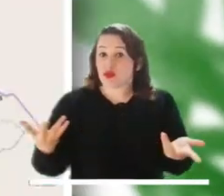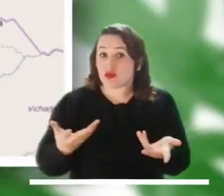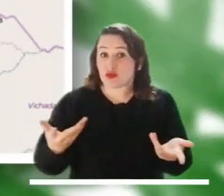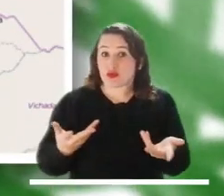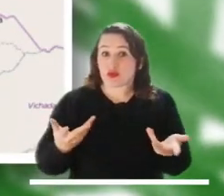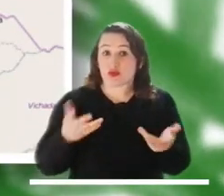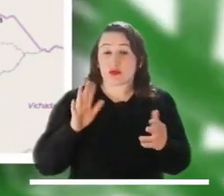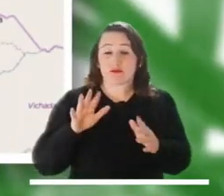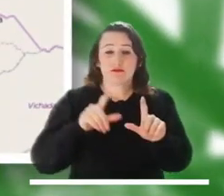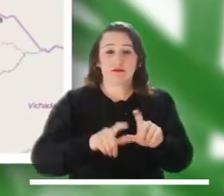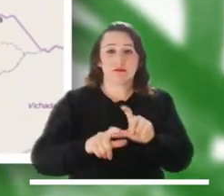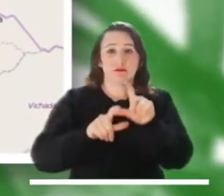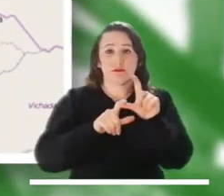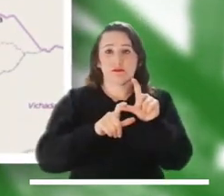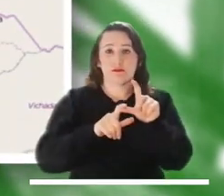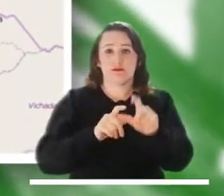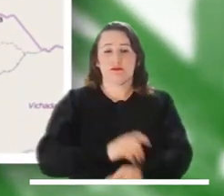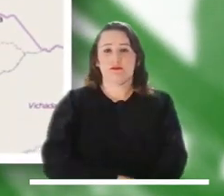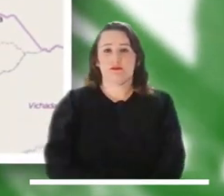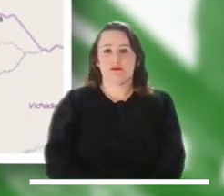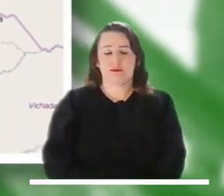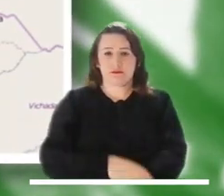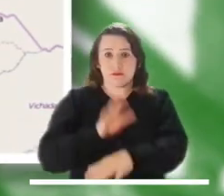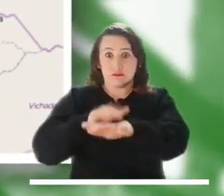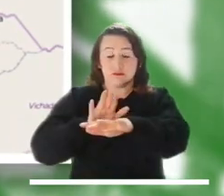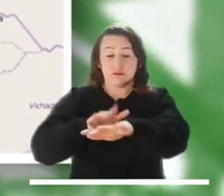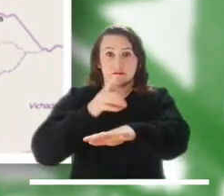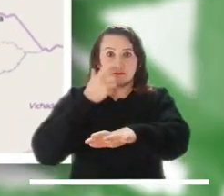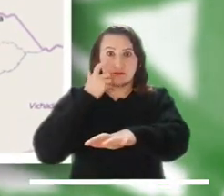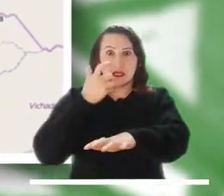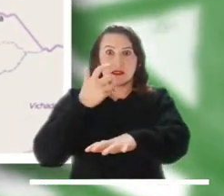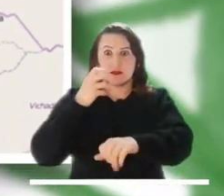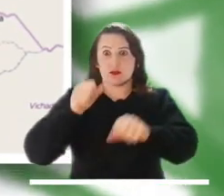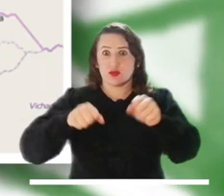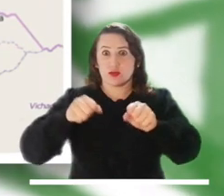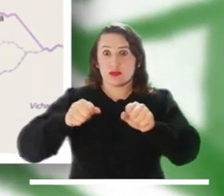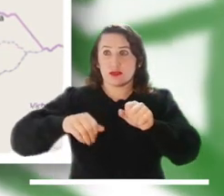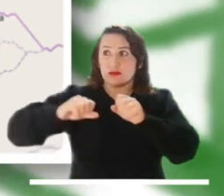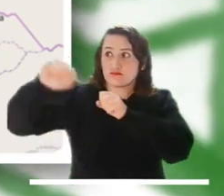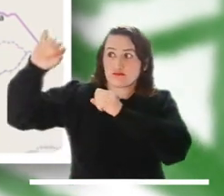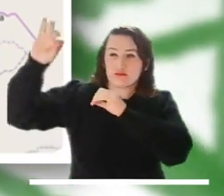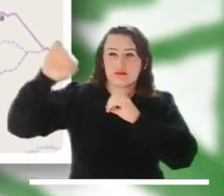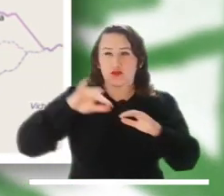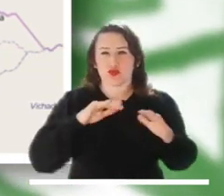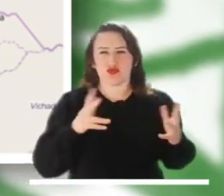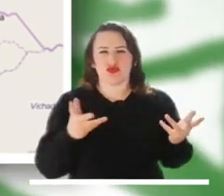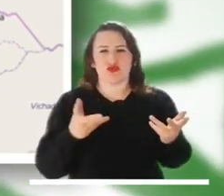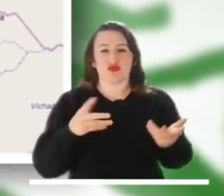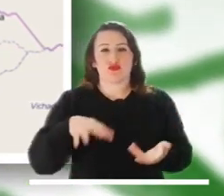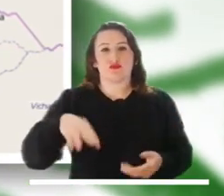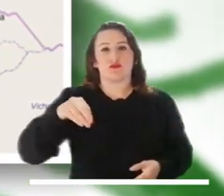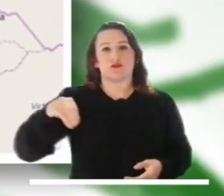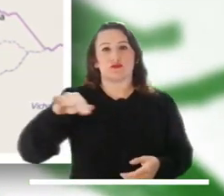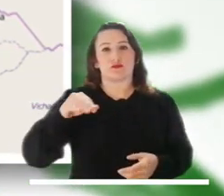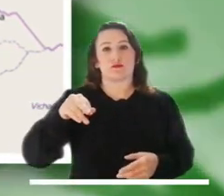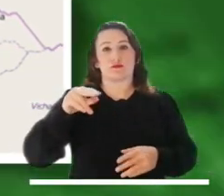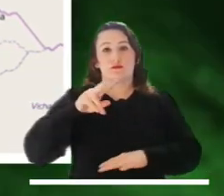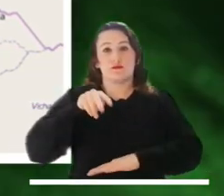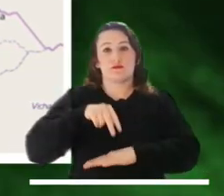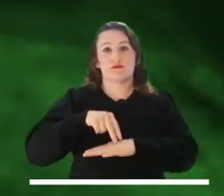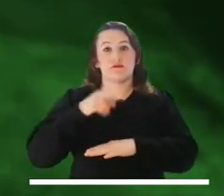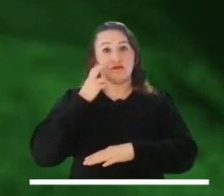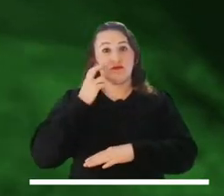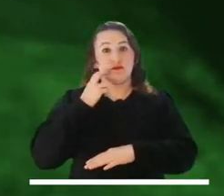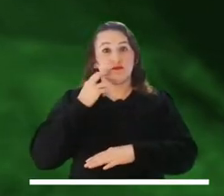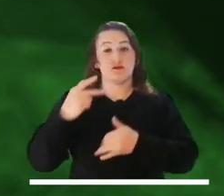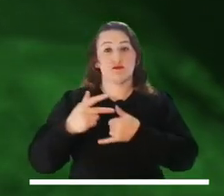Alerta naranja por moderada probabilidad de ocurrencia de incendios en la cobertura vegetal de La Guajira. Máxima alerta por probabilidad